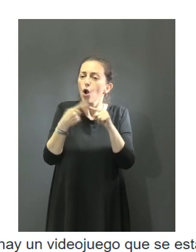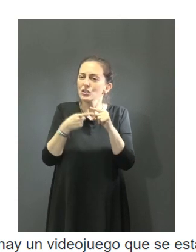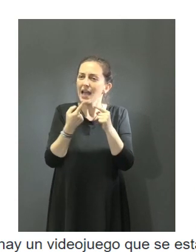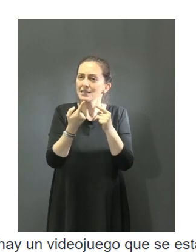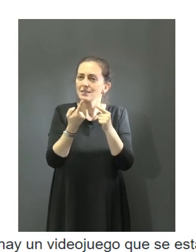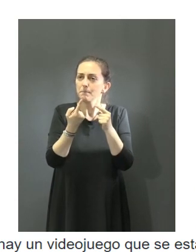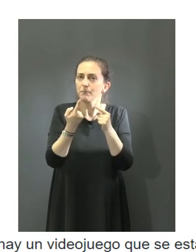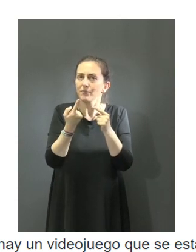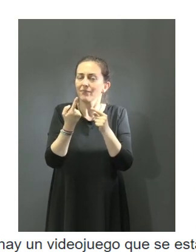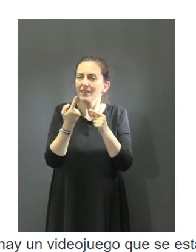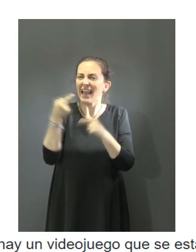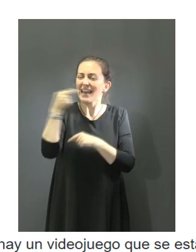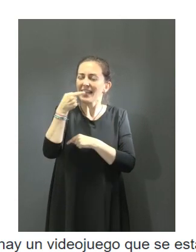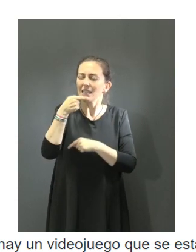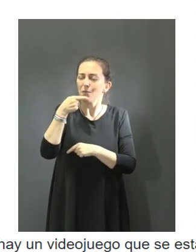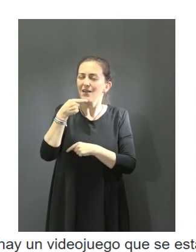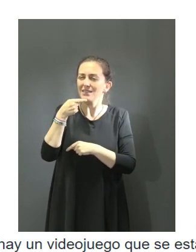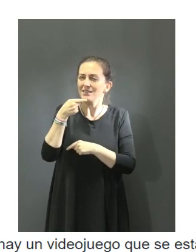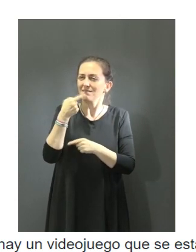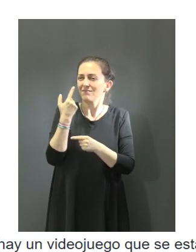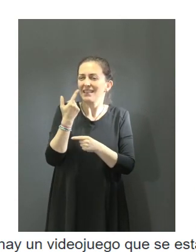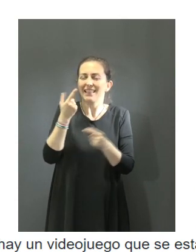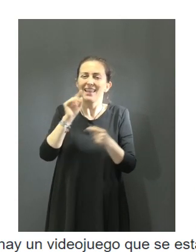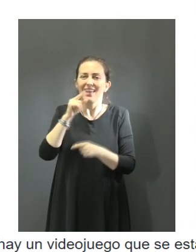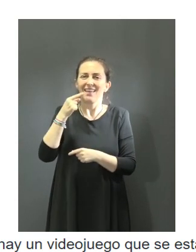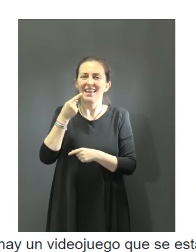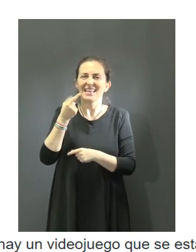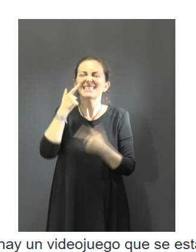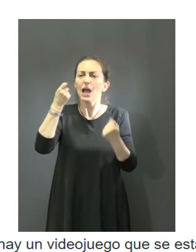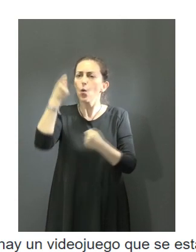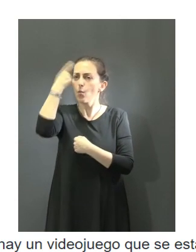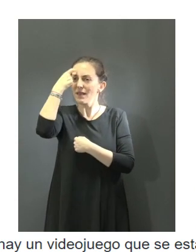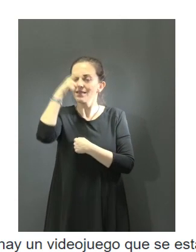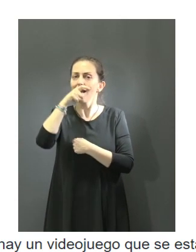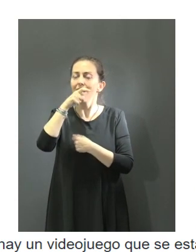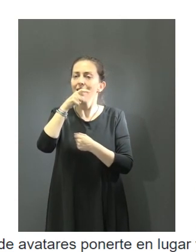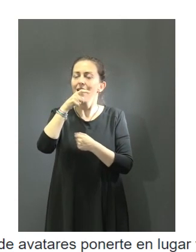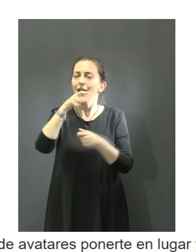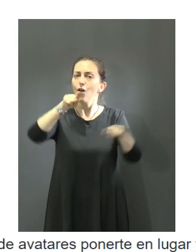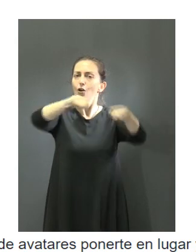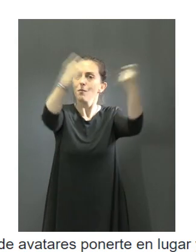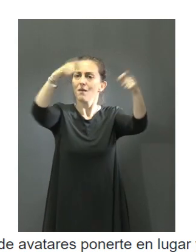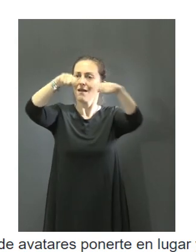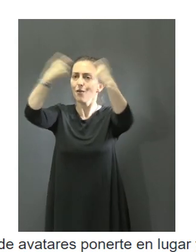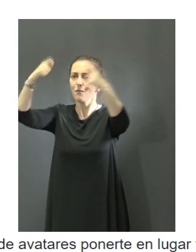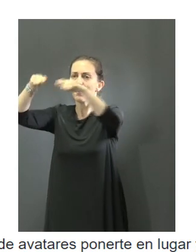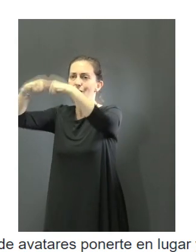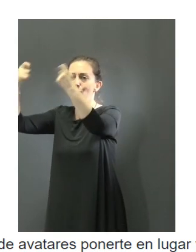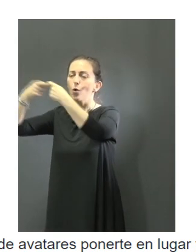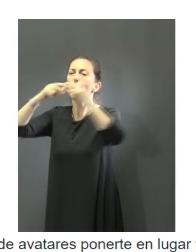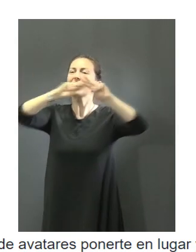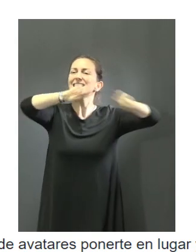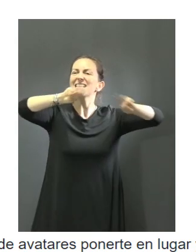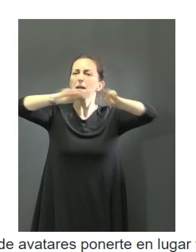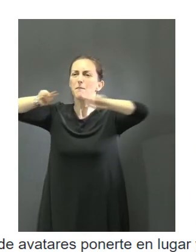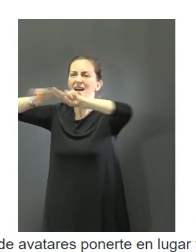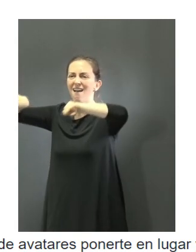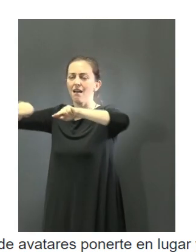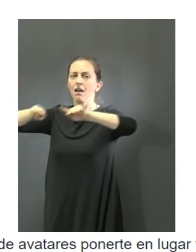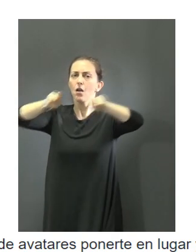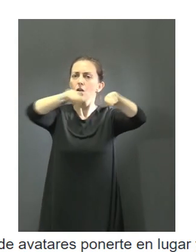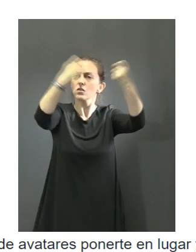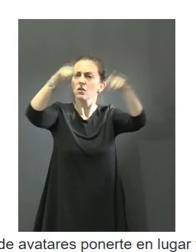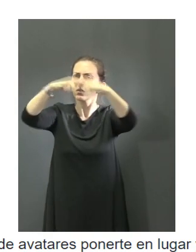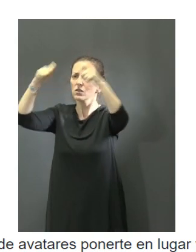hemos referido también en otros encuentros de esta semana en el CEAPAT, ir rompiendo con los estigmas, porque